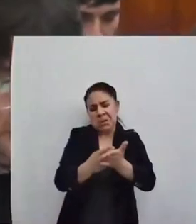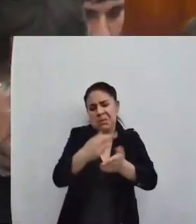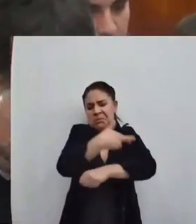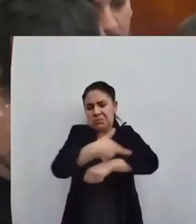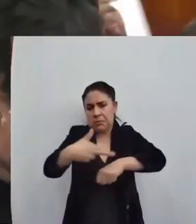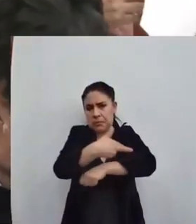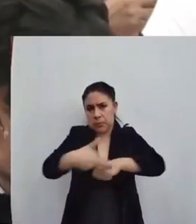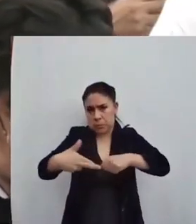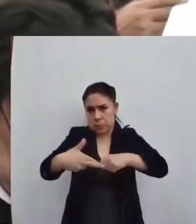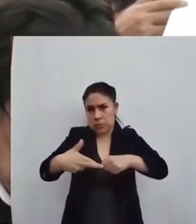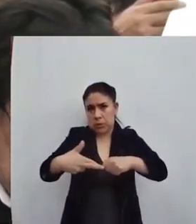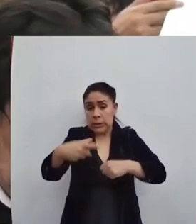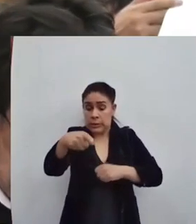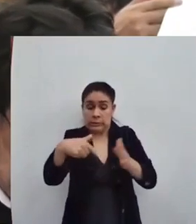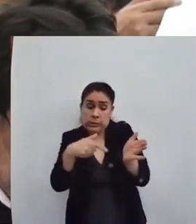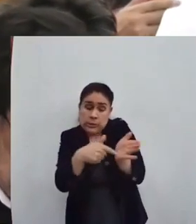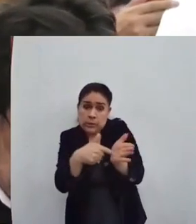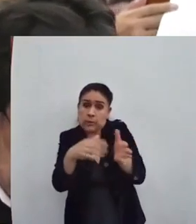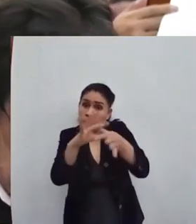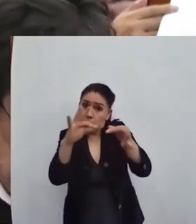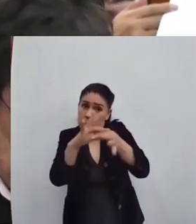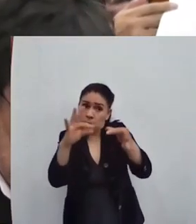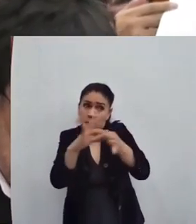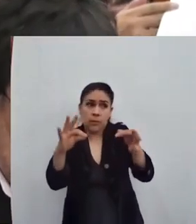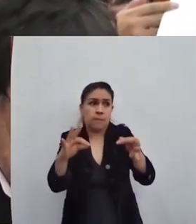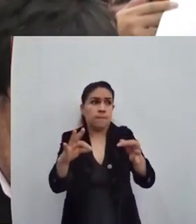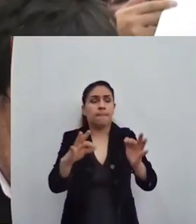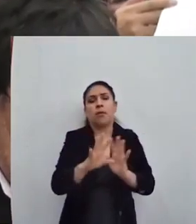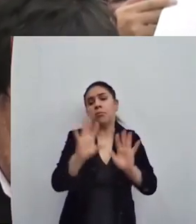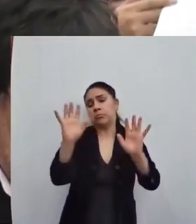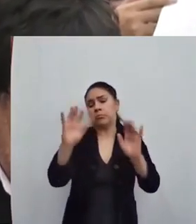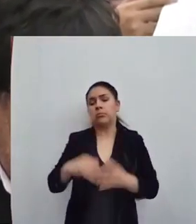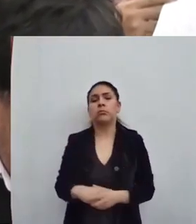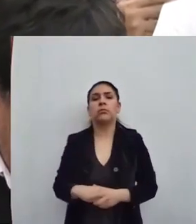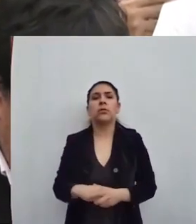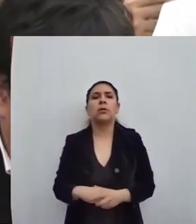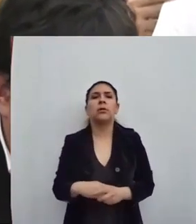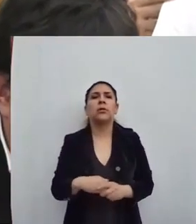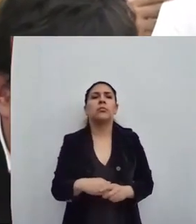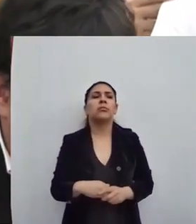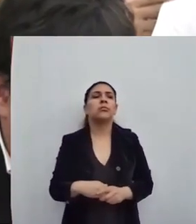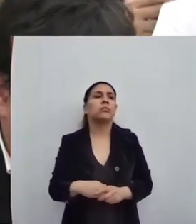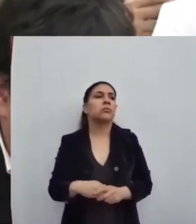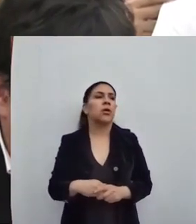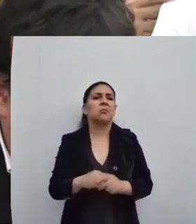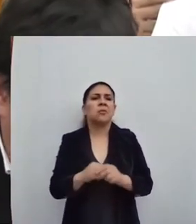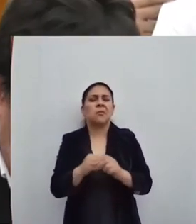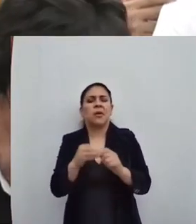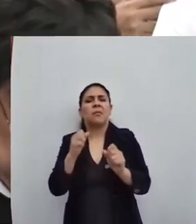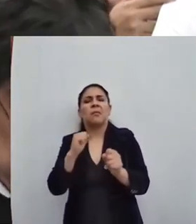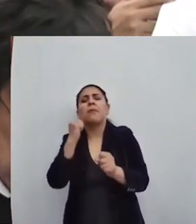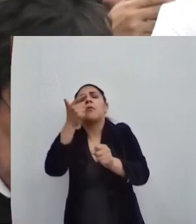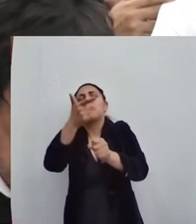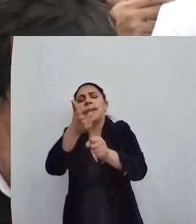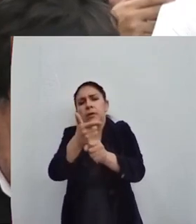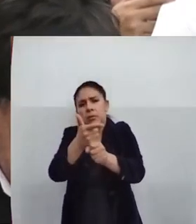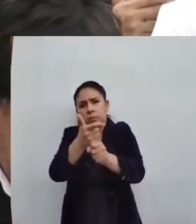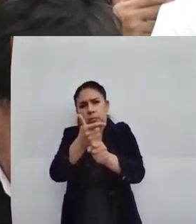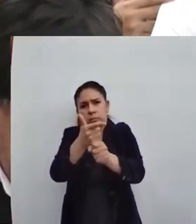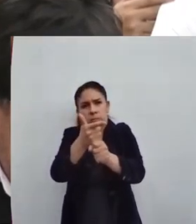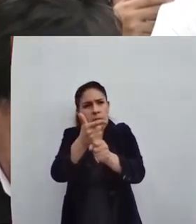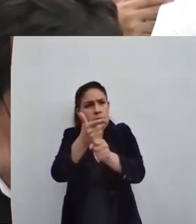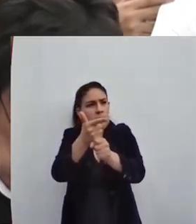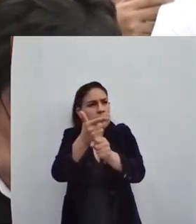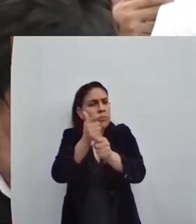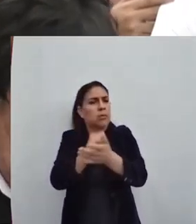el artículo 8 dice el sistema tiene como objeto la coordinación. Considero que